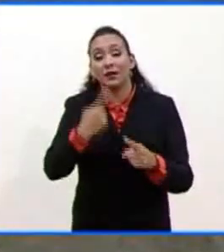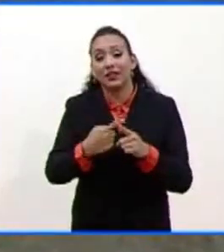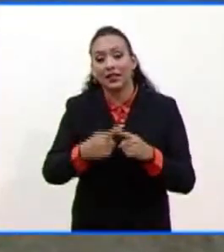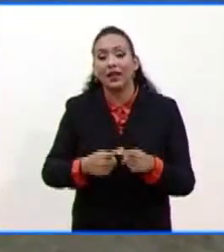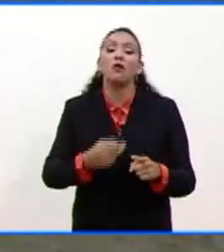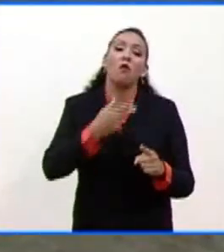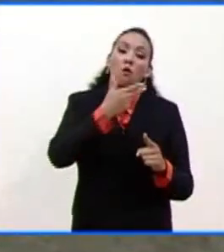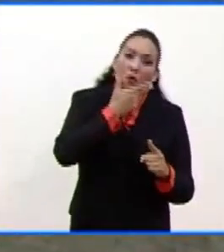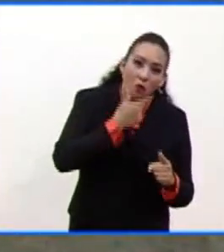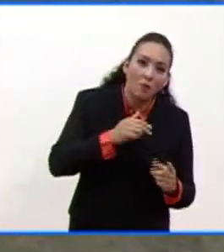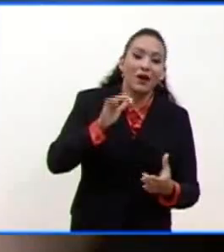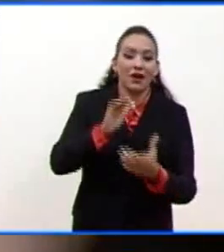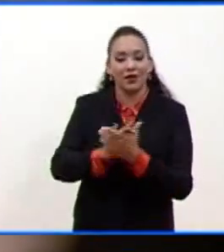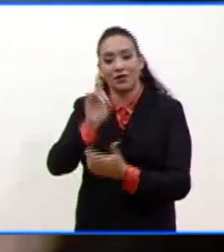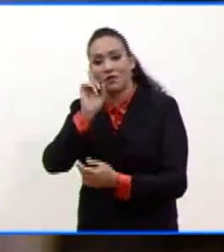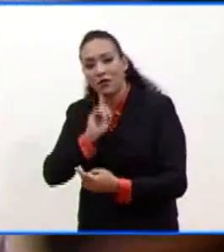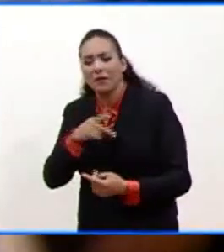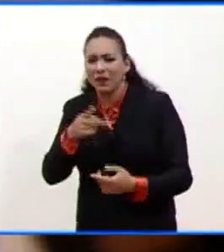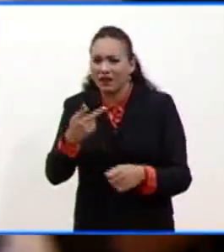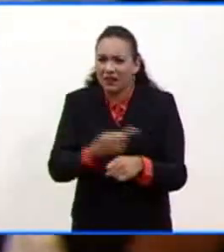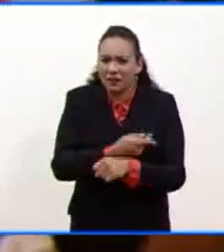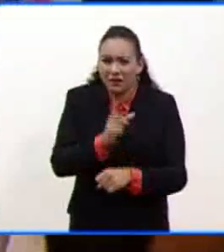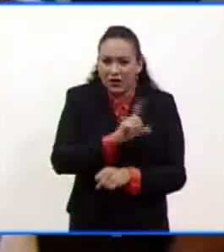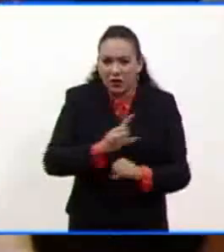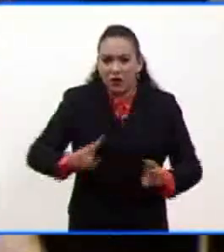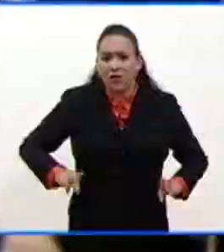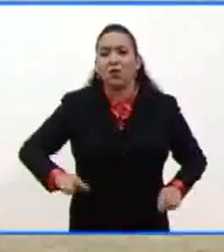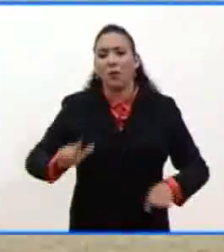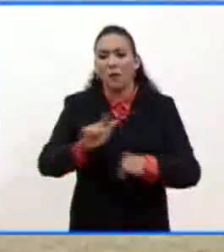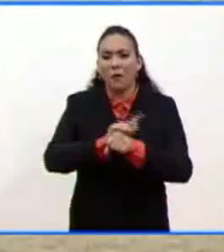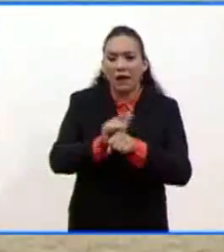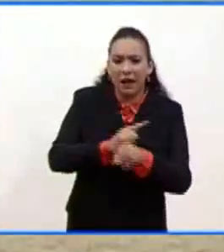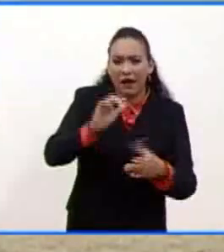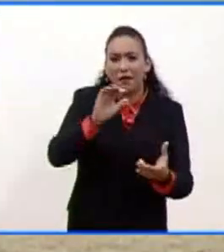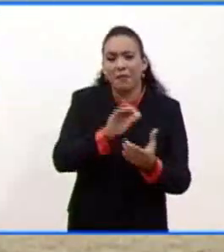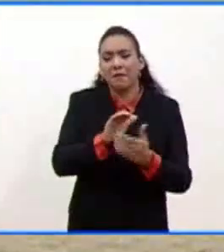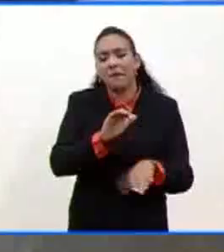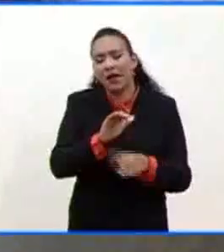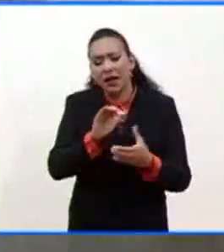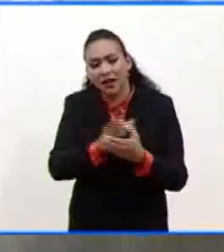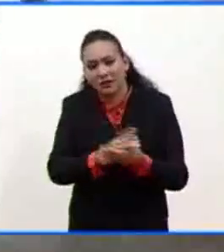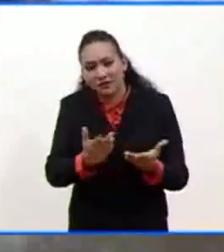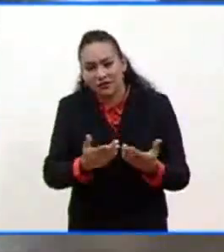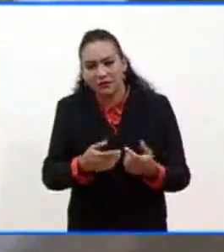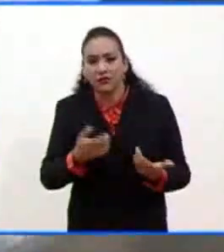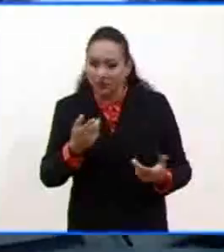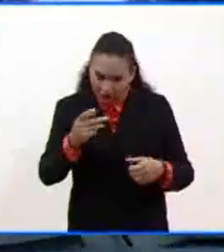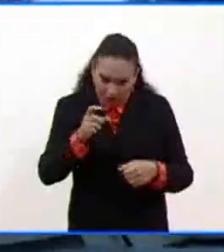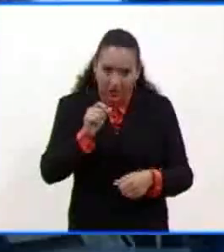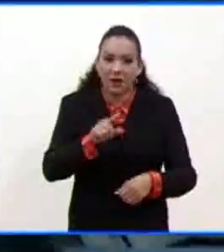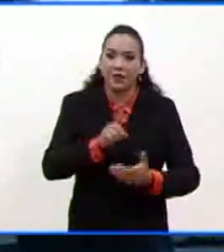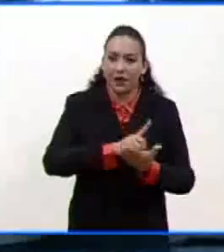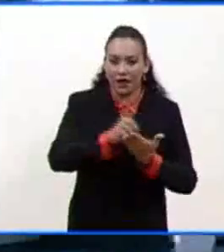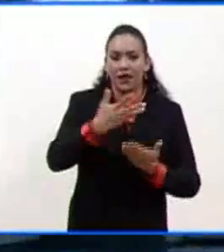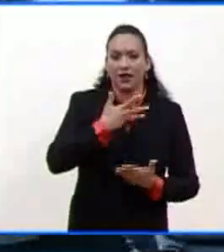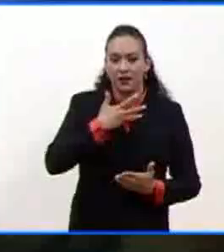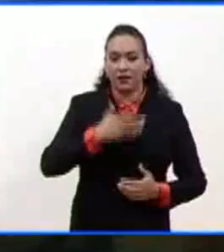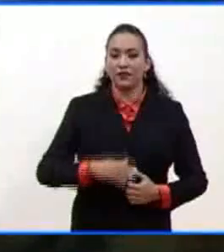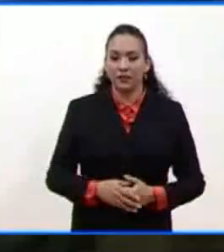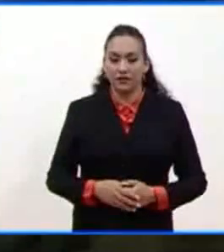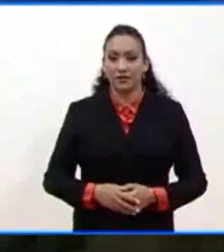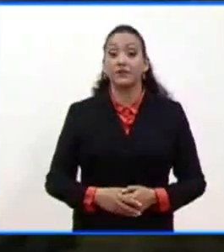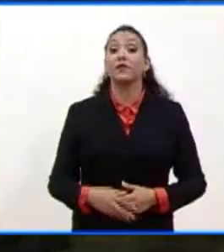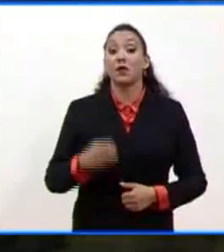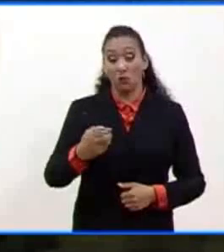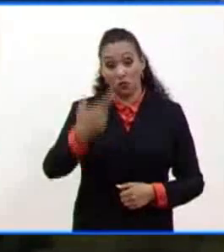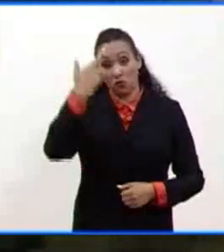parejas heterosexuales, violentando los derechos a la igualdad y no discriminación, protección a la familia y a la seguridad social. Por